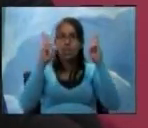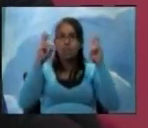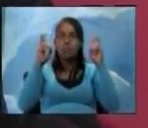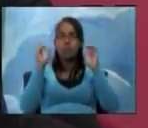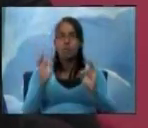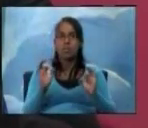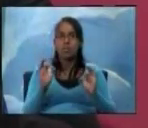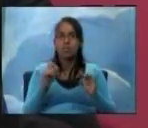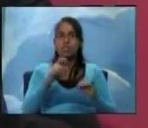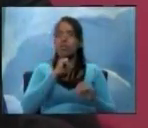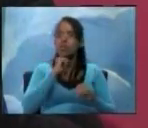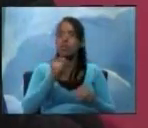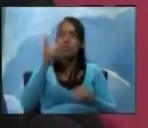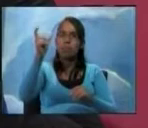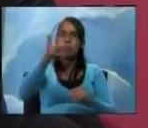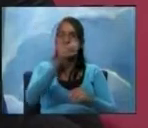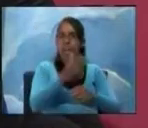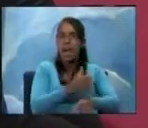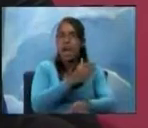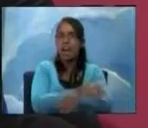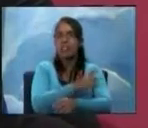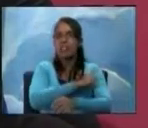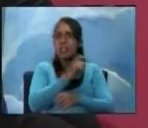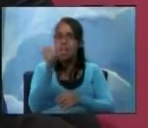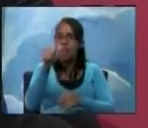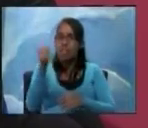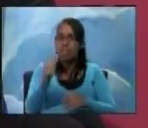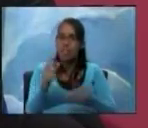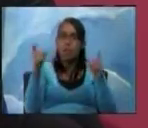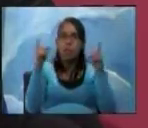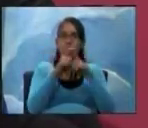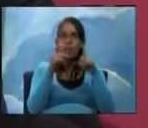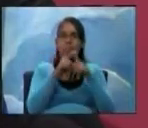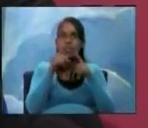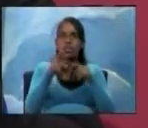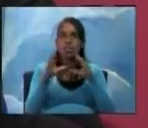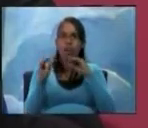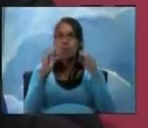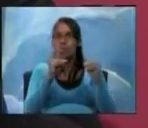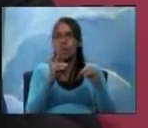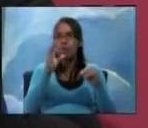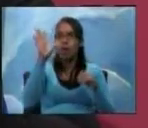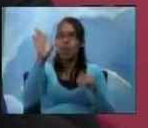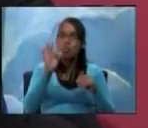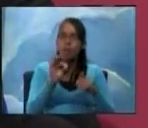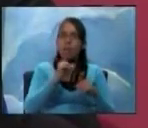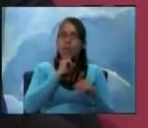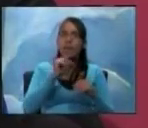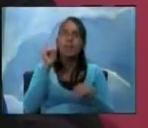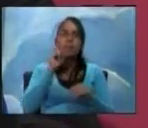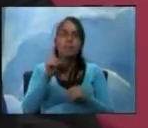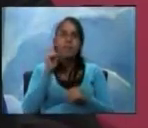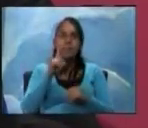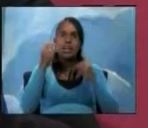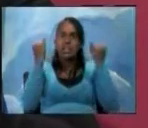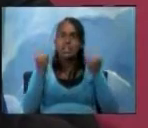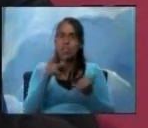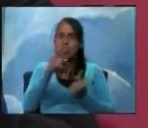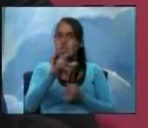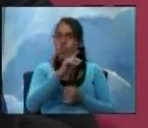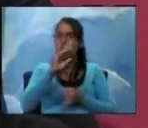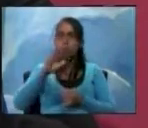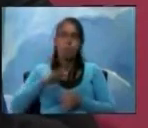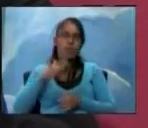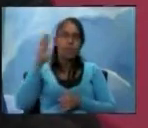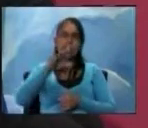usted era una persona antes que de las 10 palabras que usted hablaba, 9 eran mentiras, ya usted no puede estar